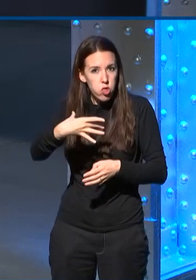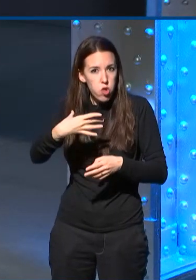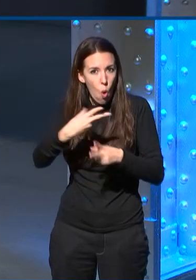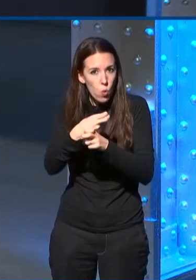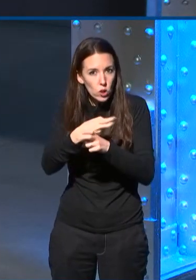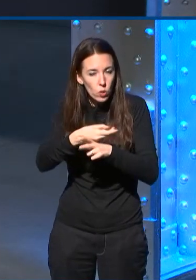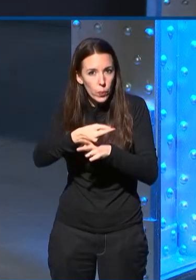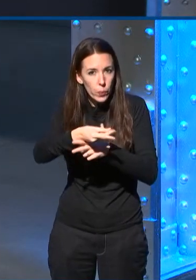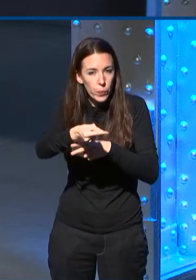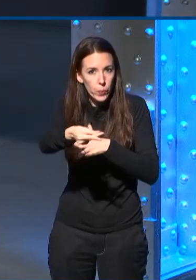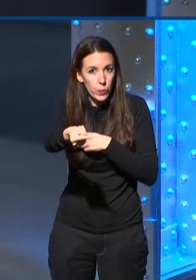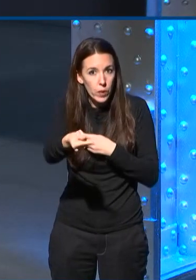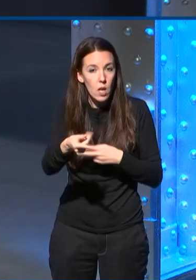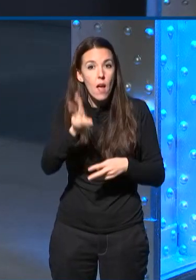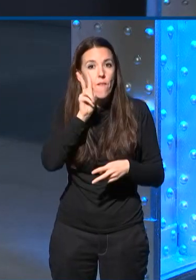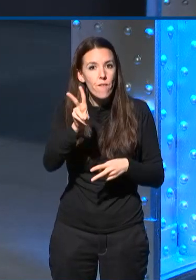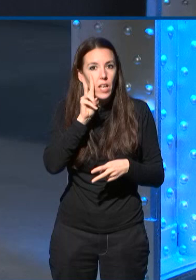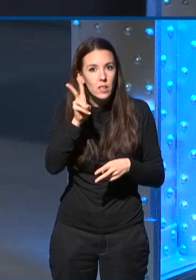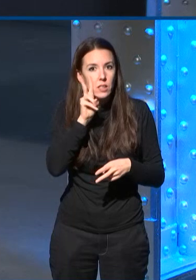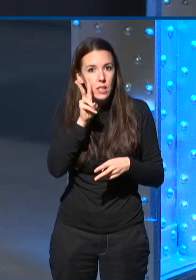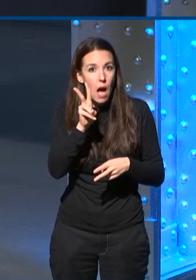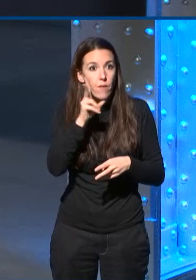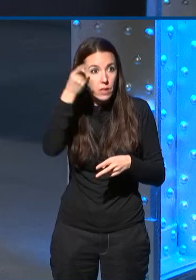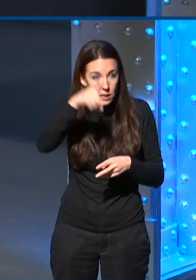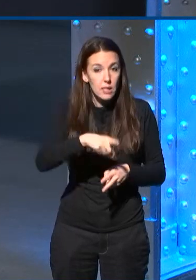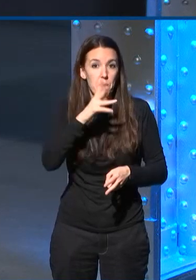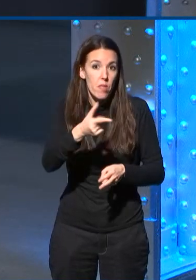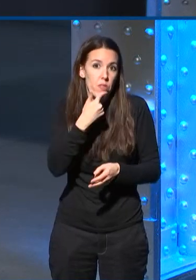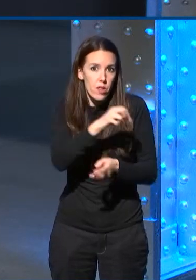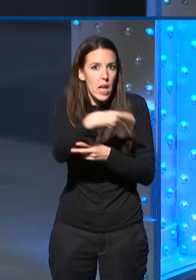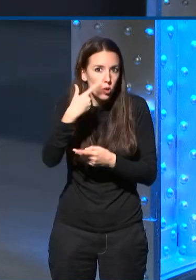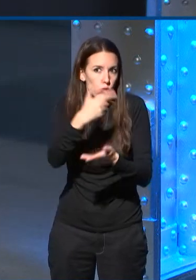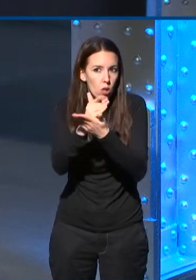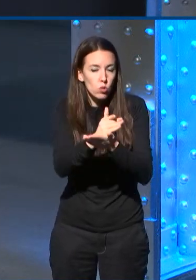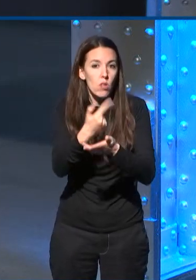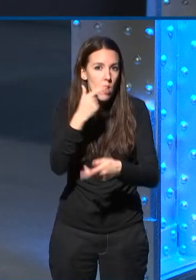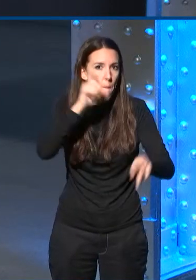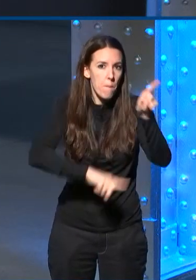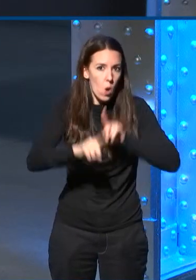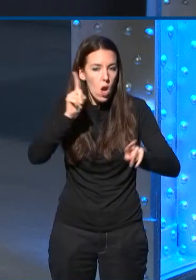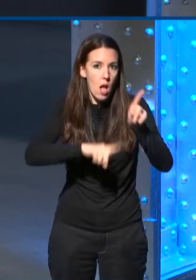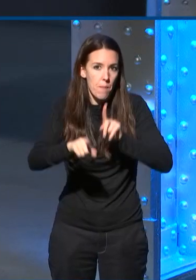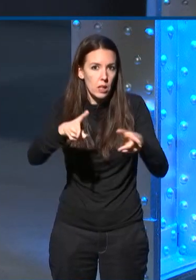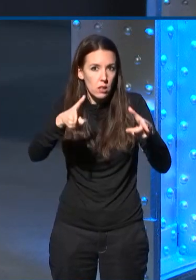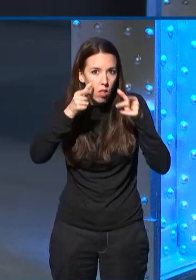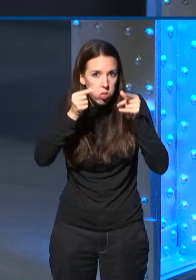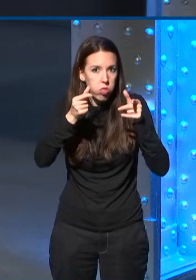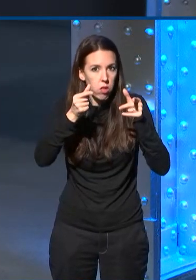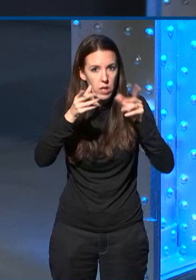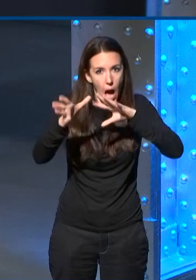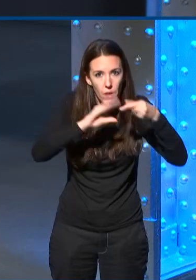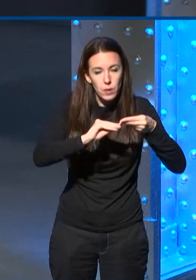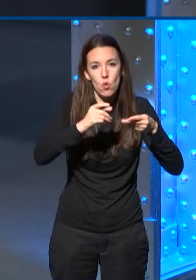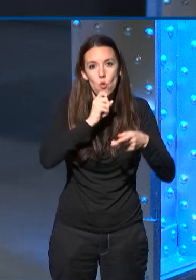huesos. La vista por lo visto tiene sus problemas también de ajuste.